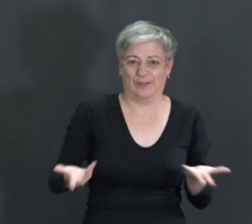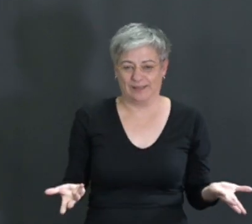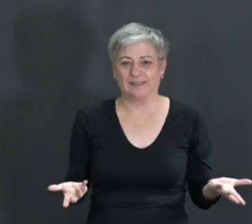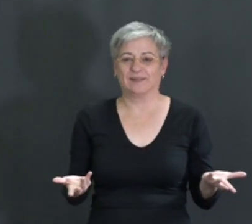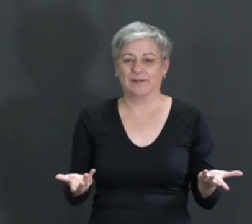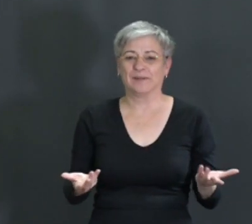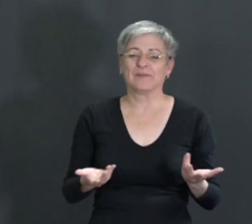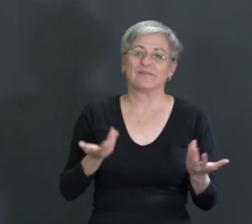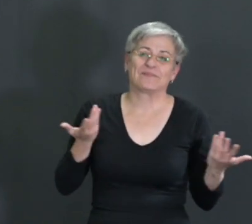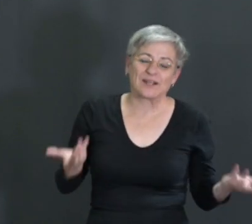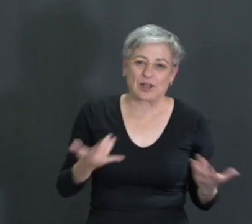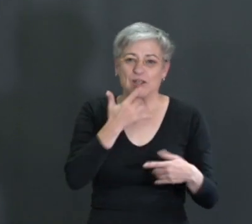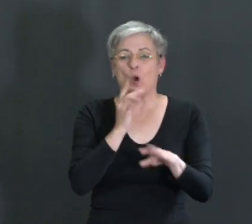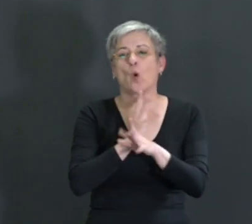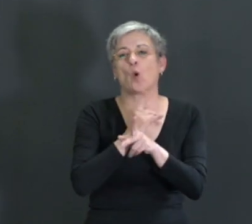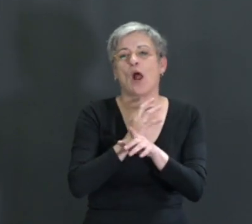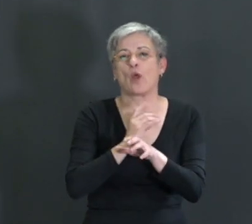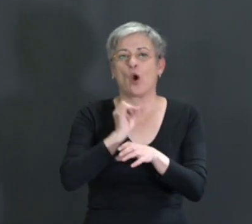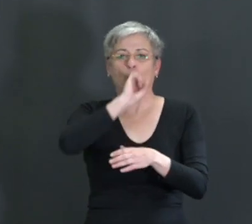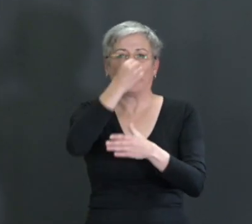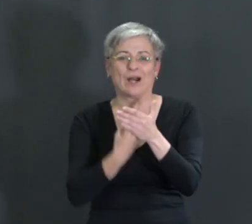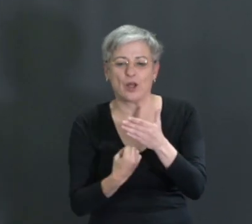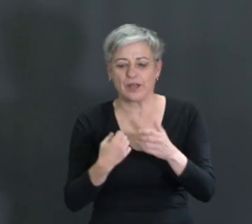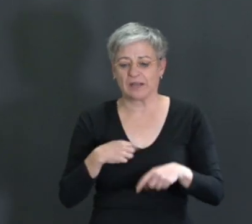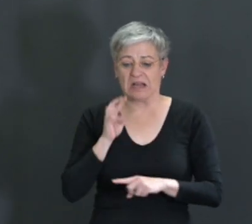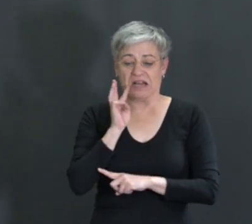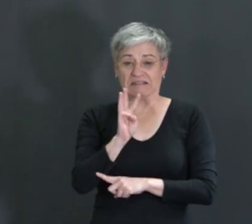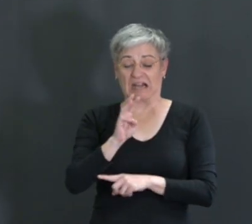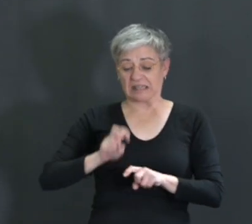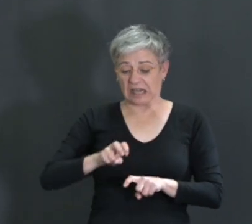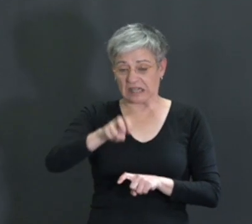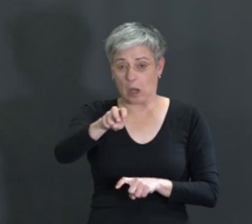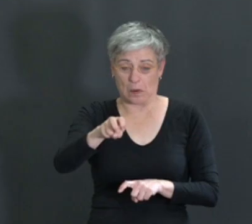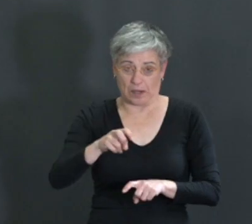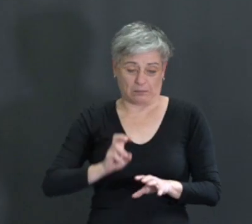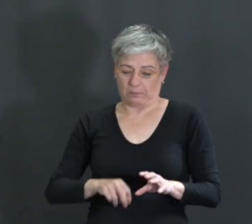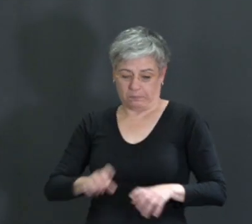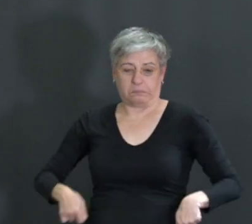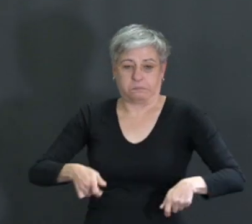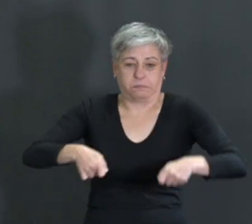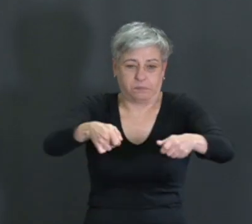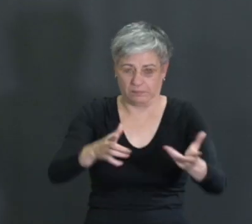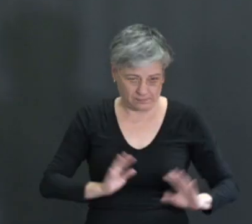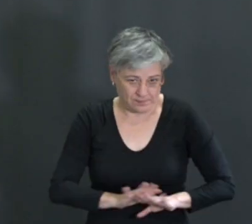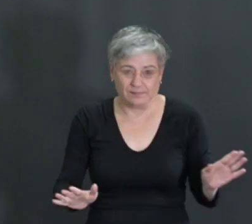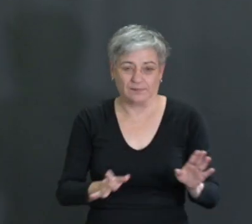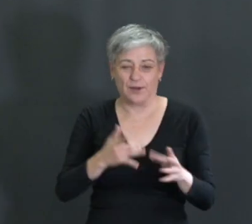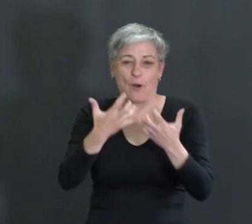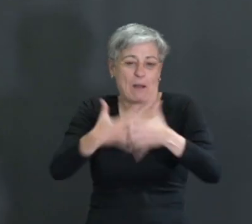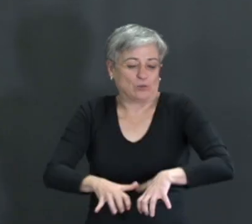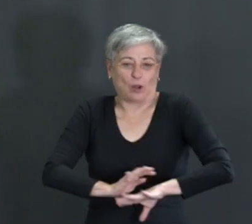tú, un jugador de baloncesto ve 3 escalones por delante y los sube con la silla de ruedas, ¿no?